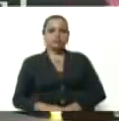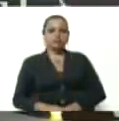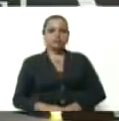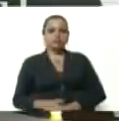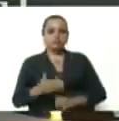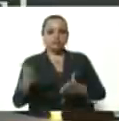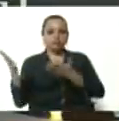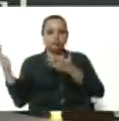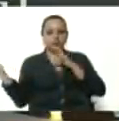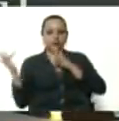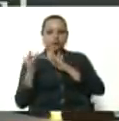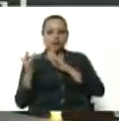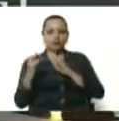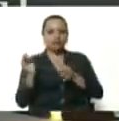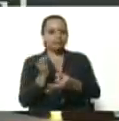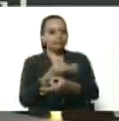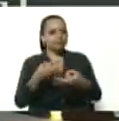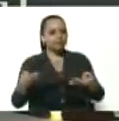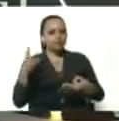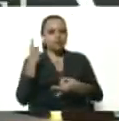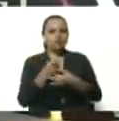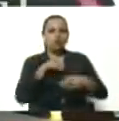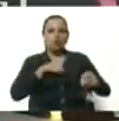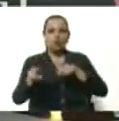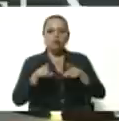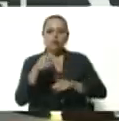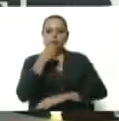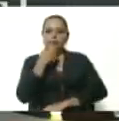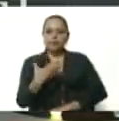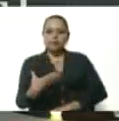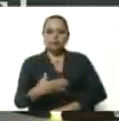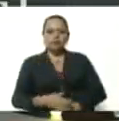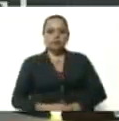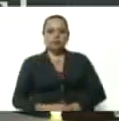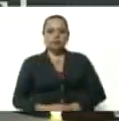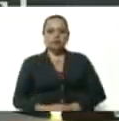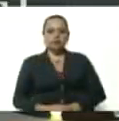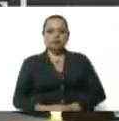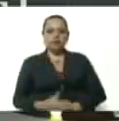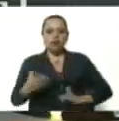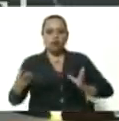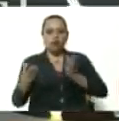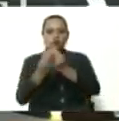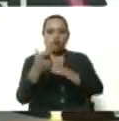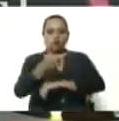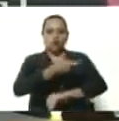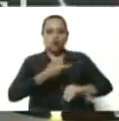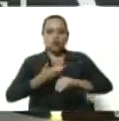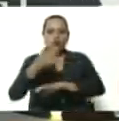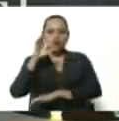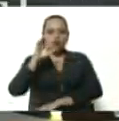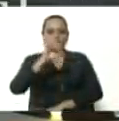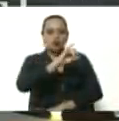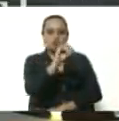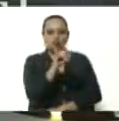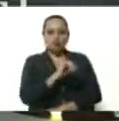Adelante. Excelente, hay que coordinar muy bien con el gobernador del estado Zulia.